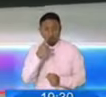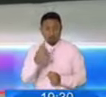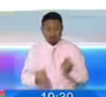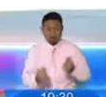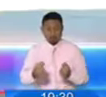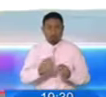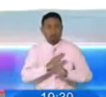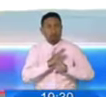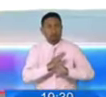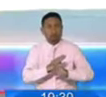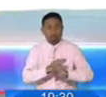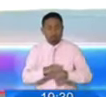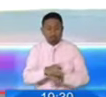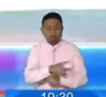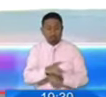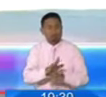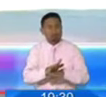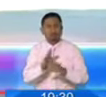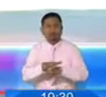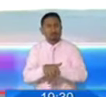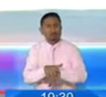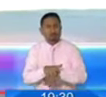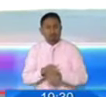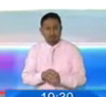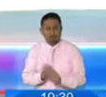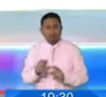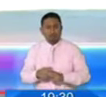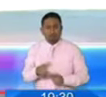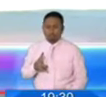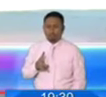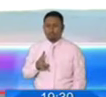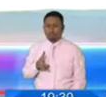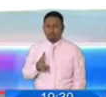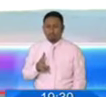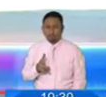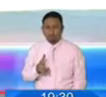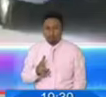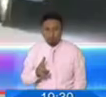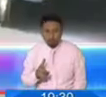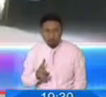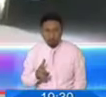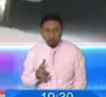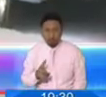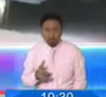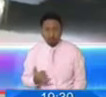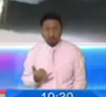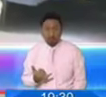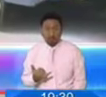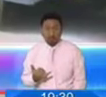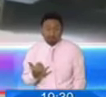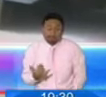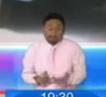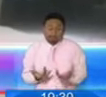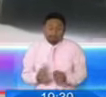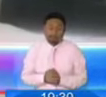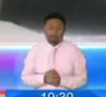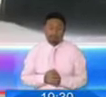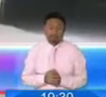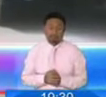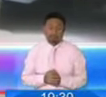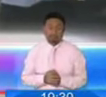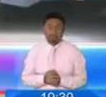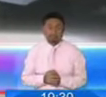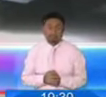conductor, incluso que circulaba despacio, estaba arrancando de la parada donde dejó pasajeros. En esta ocasión aparentemente se trataría de